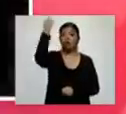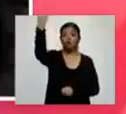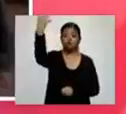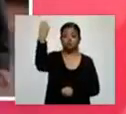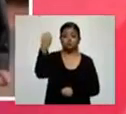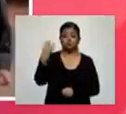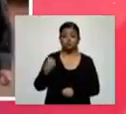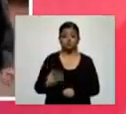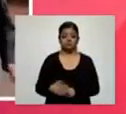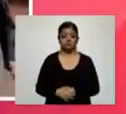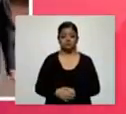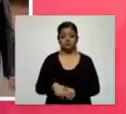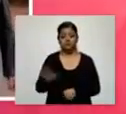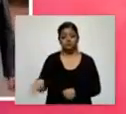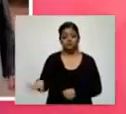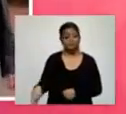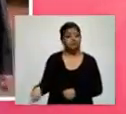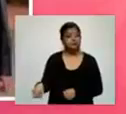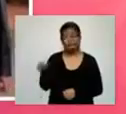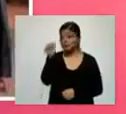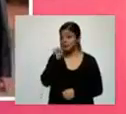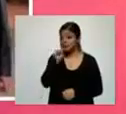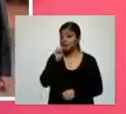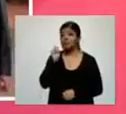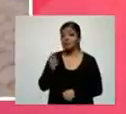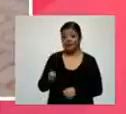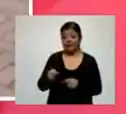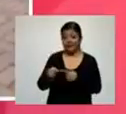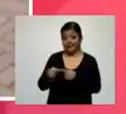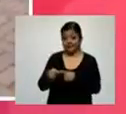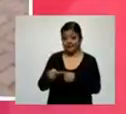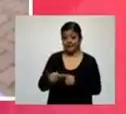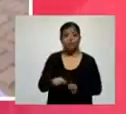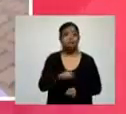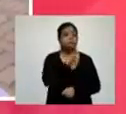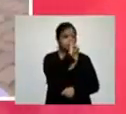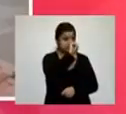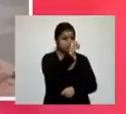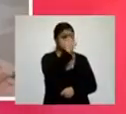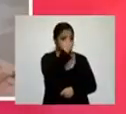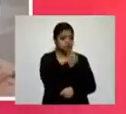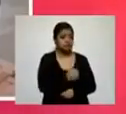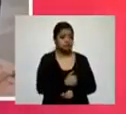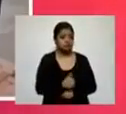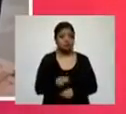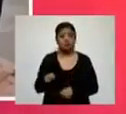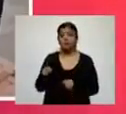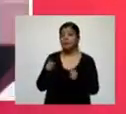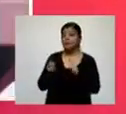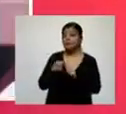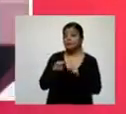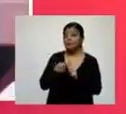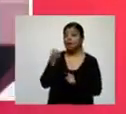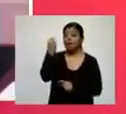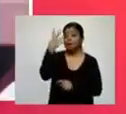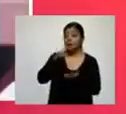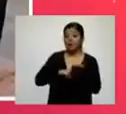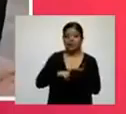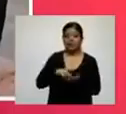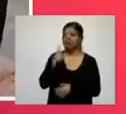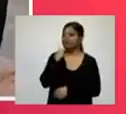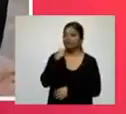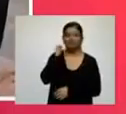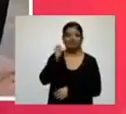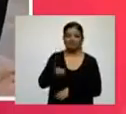semáforo. Nena, acuérdate de cruzar siempre las calles por las esquinas, ¿no? Sí, señor. Toca esperar que esté en verde porque el rojo significa que no podemos